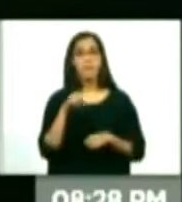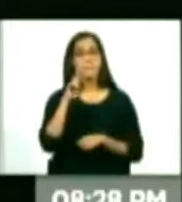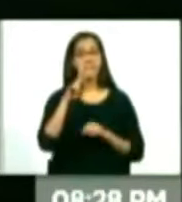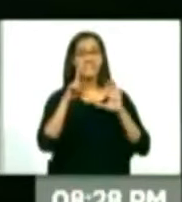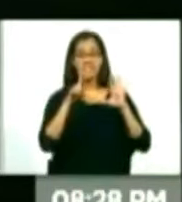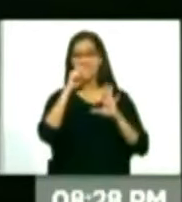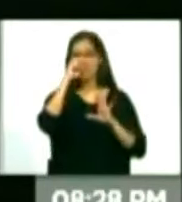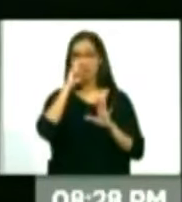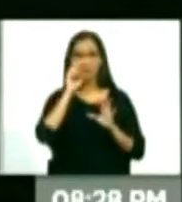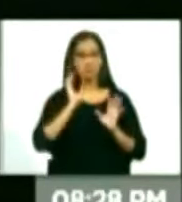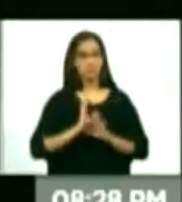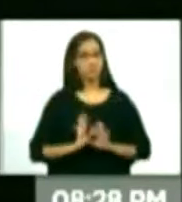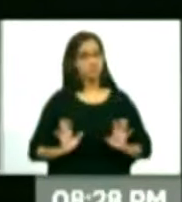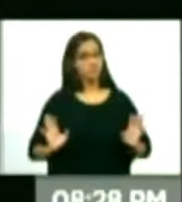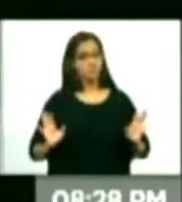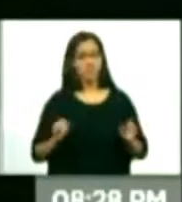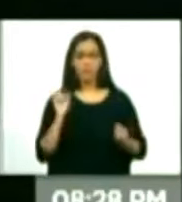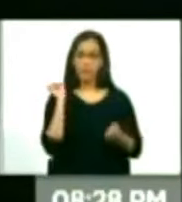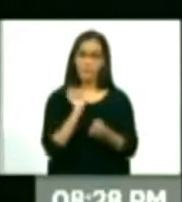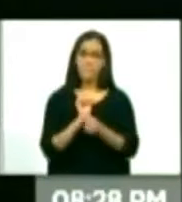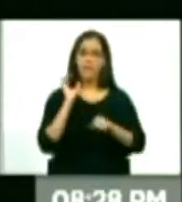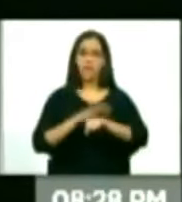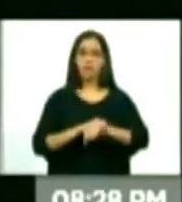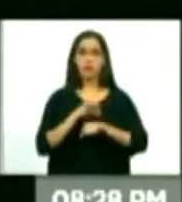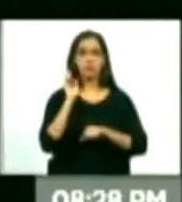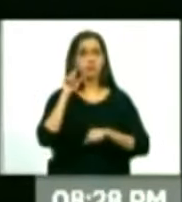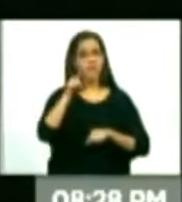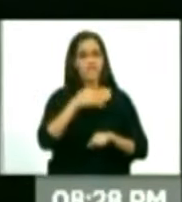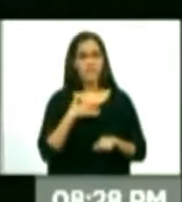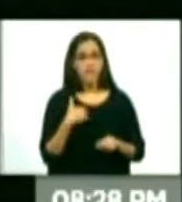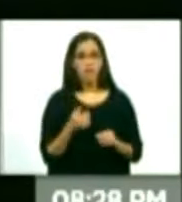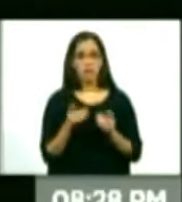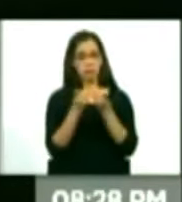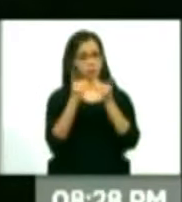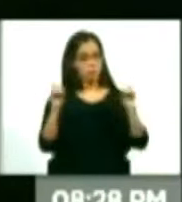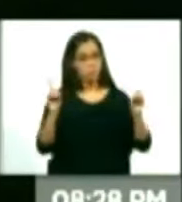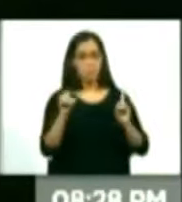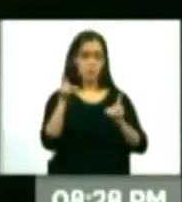años que voy a estar aquí. Si usted quiere, rehaga su vida.